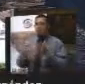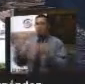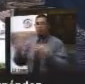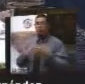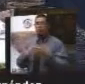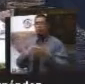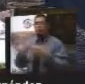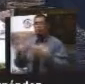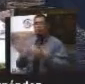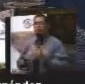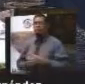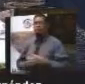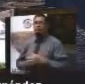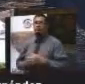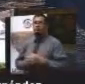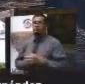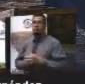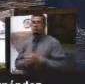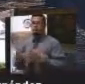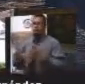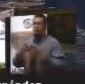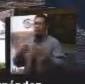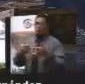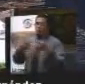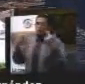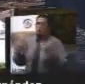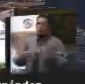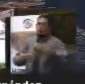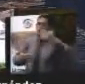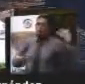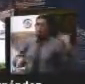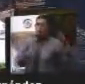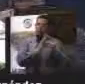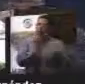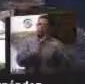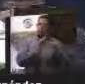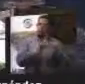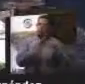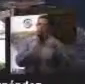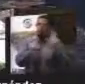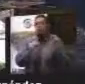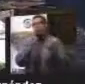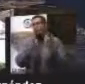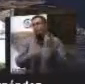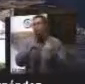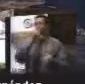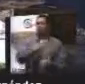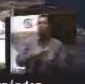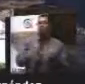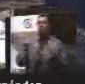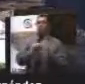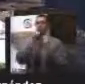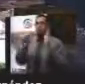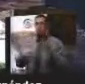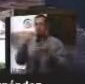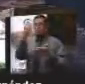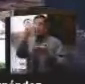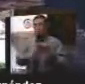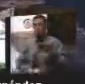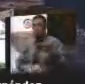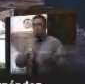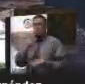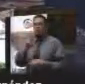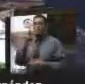Claro, hay antecedentes que los hemos mencionado aquí, ¿verdad? Como los textos de Primo de Verdad,